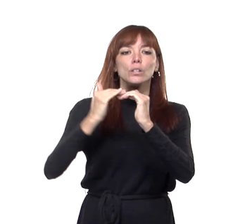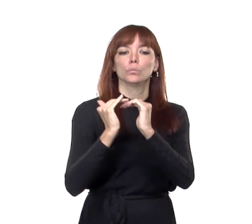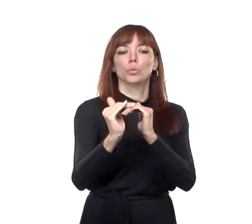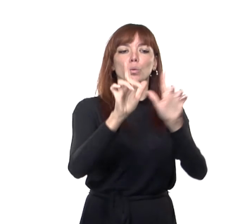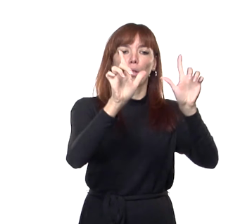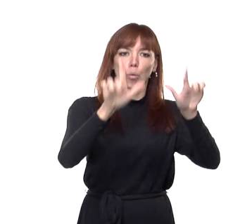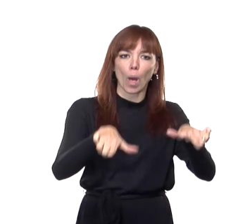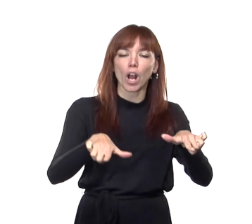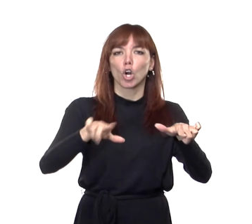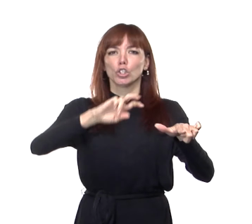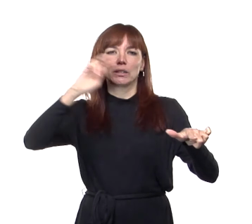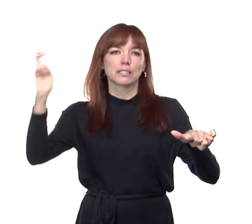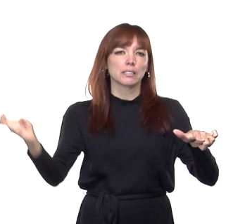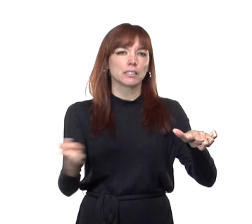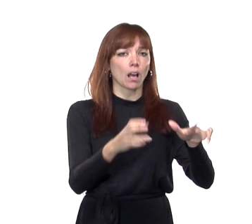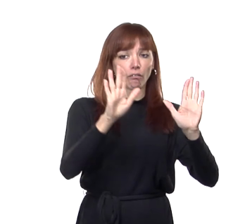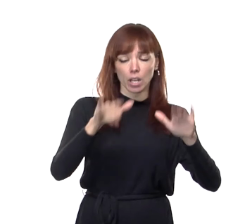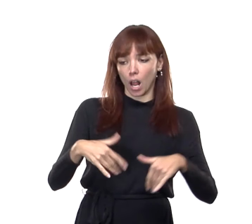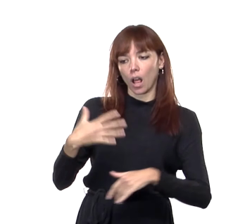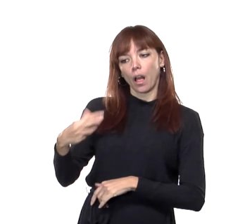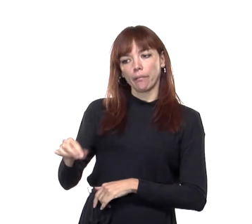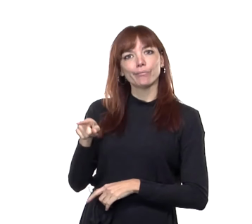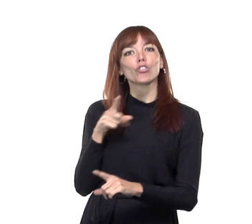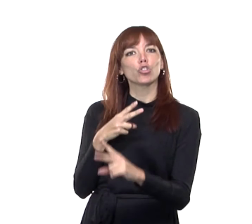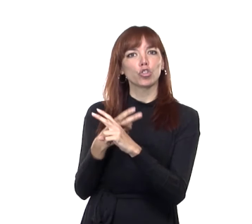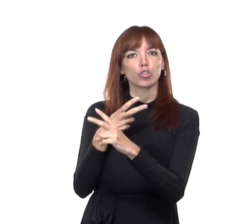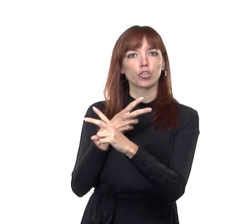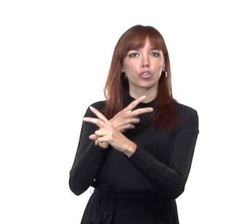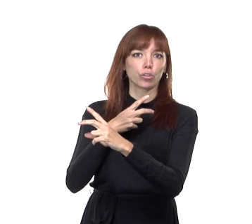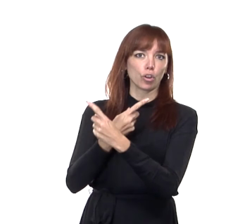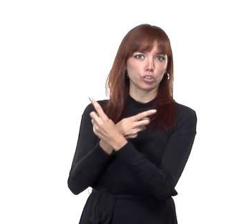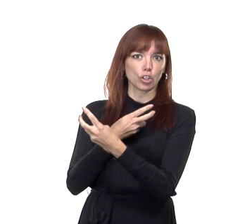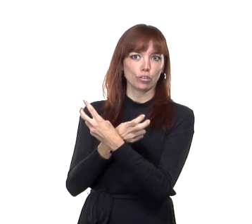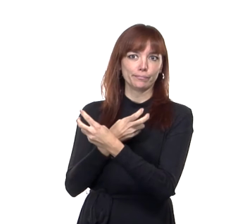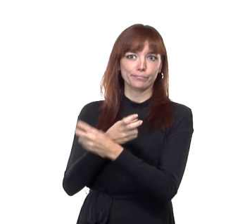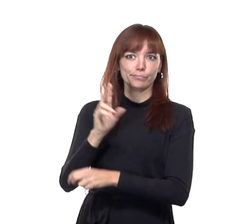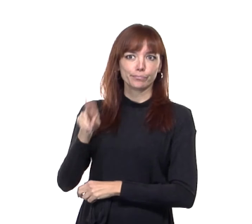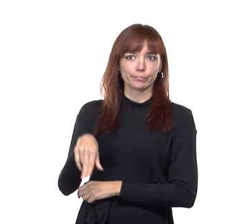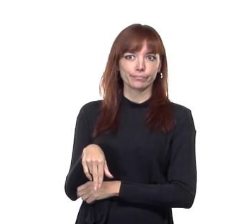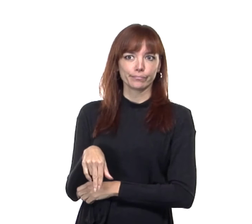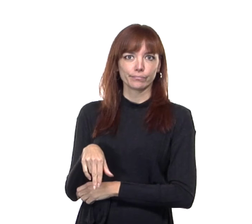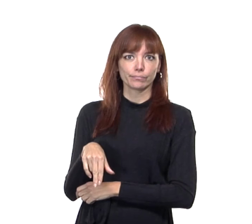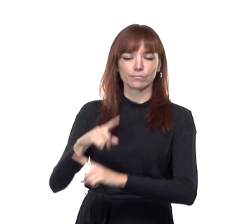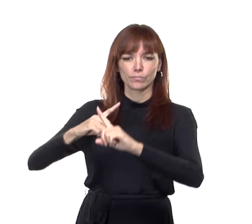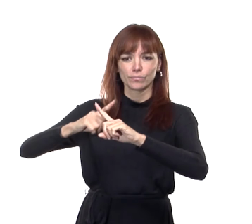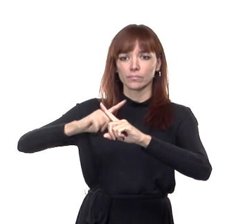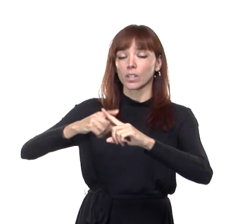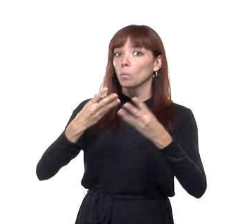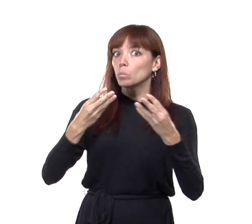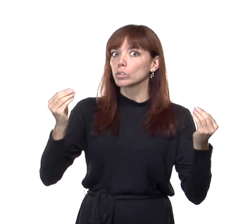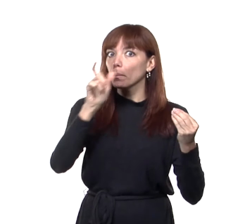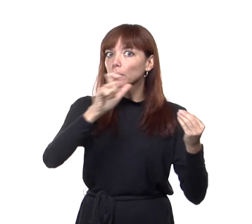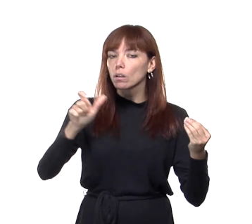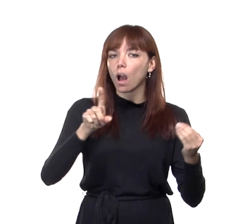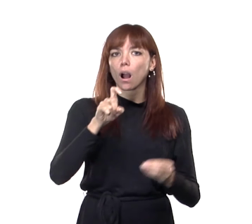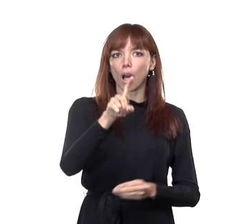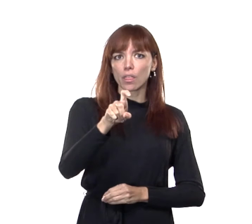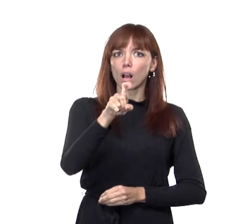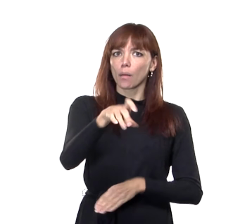y resulta que es increíblemente tóxico todos los años cientos de miles de personas mueren de cáncer por el amianto